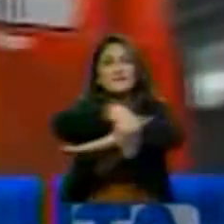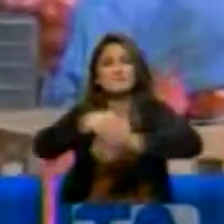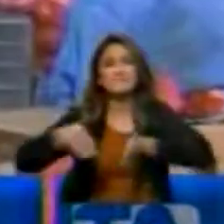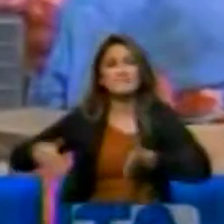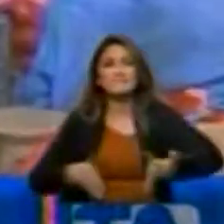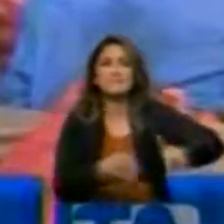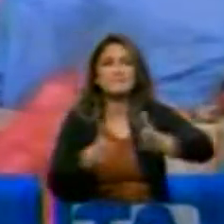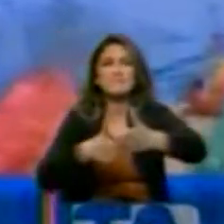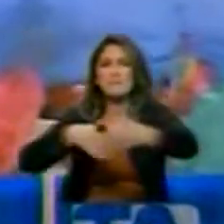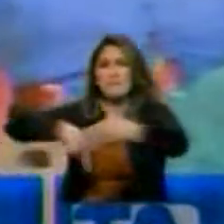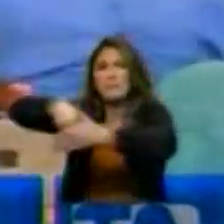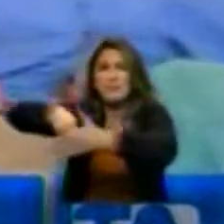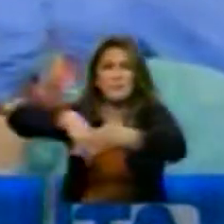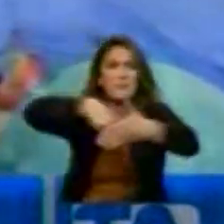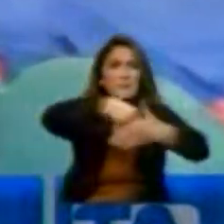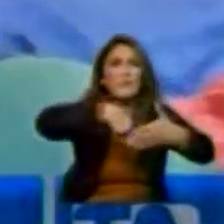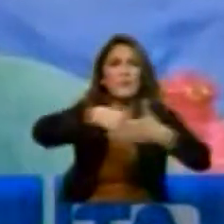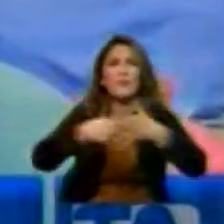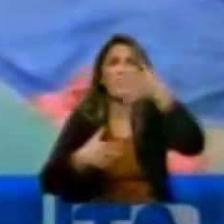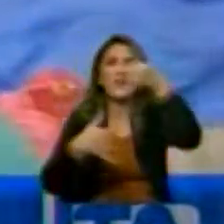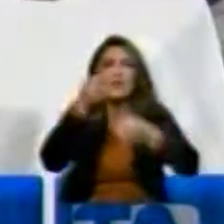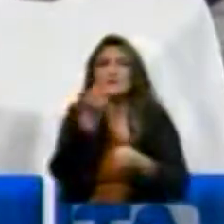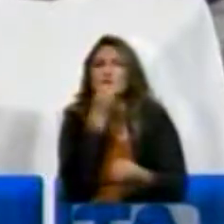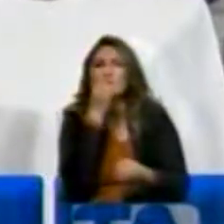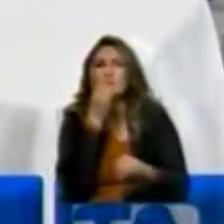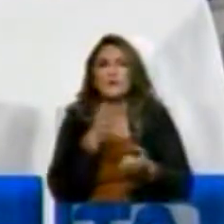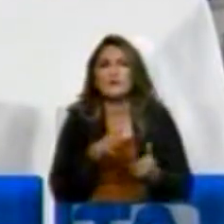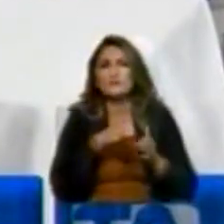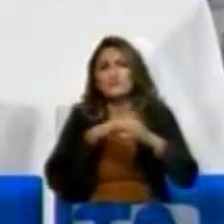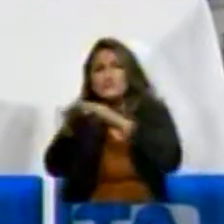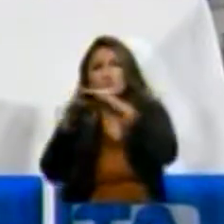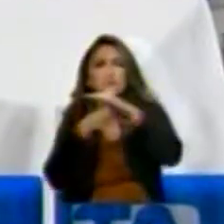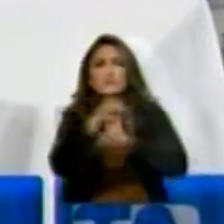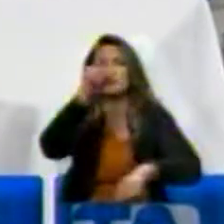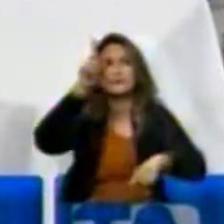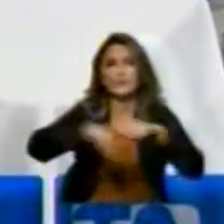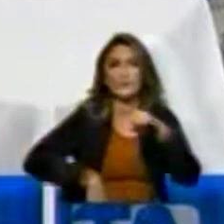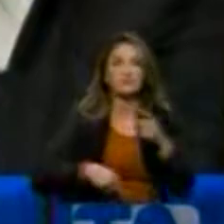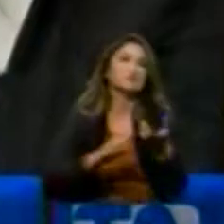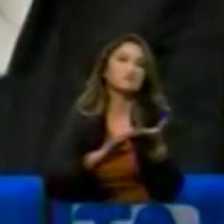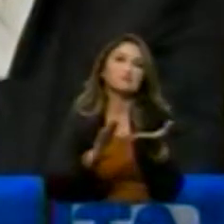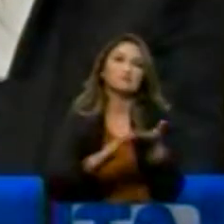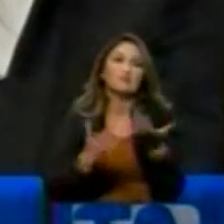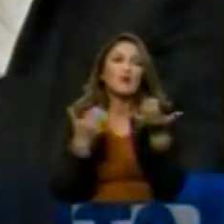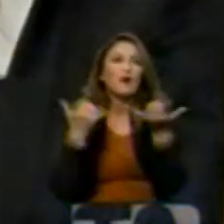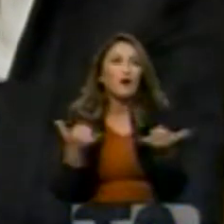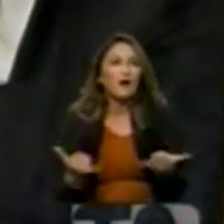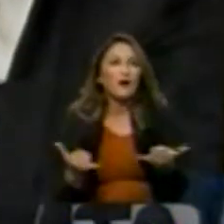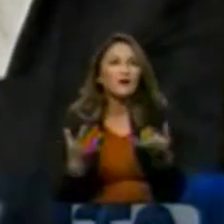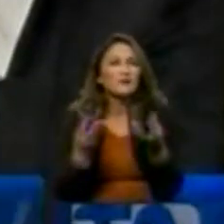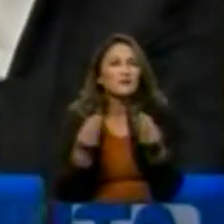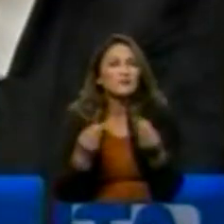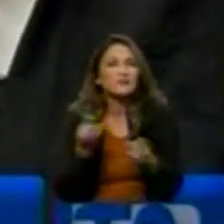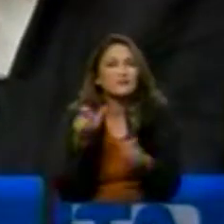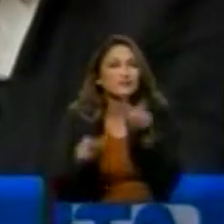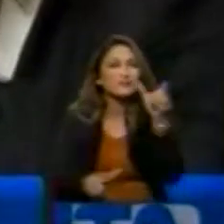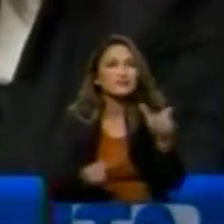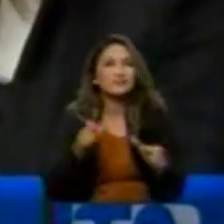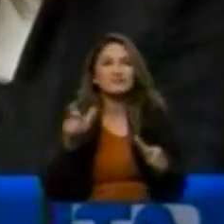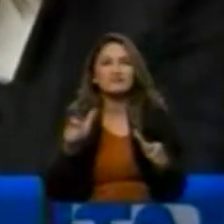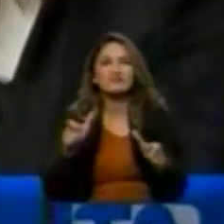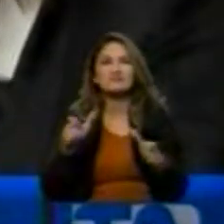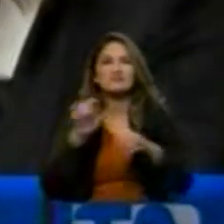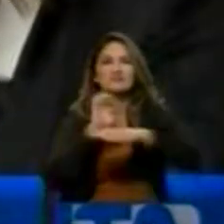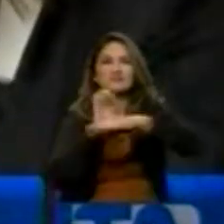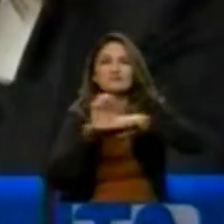toda la ciudadanía. De allí que la ministra sostuvo que nadie podría sentirse ganador. Hay tantos y tantos ciudadanos en todo